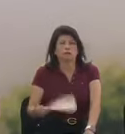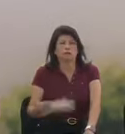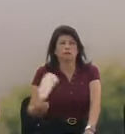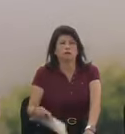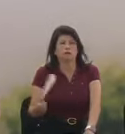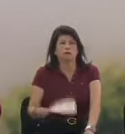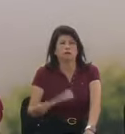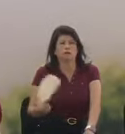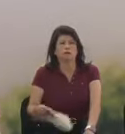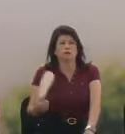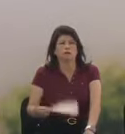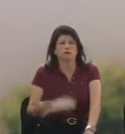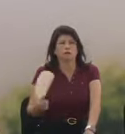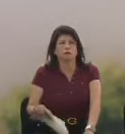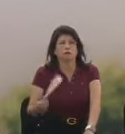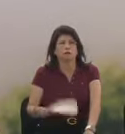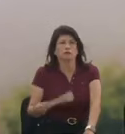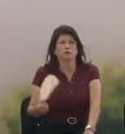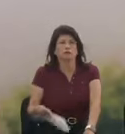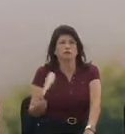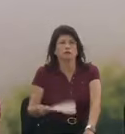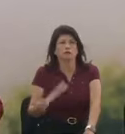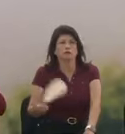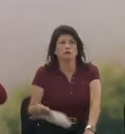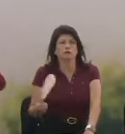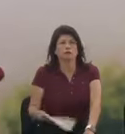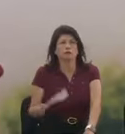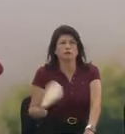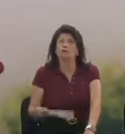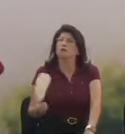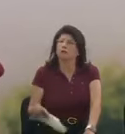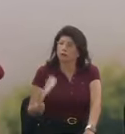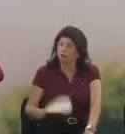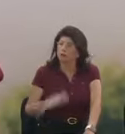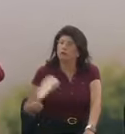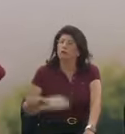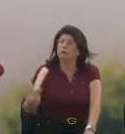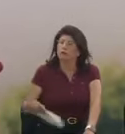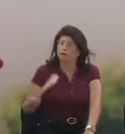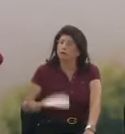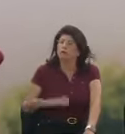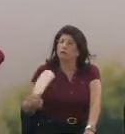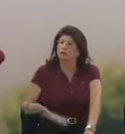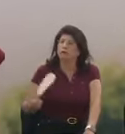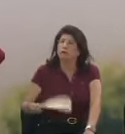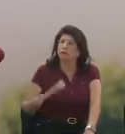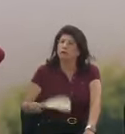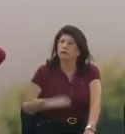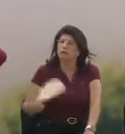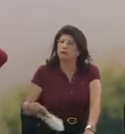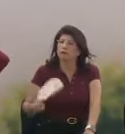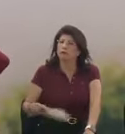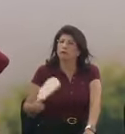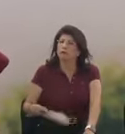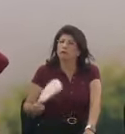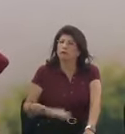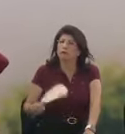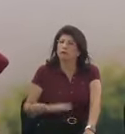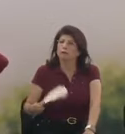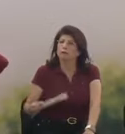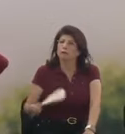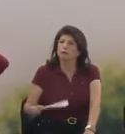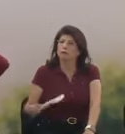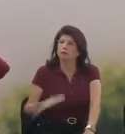país, ahora por primera vez seamos parte de la historia y tengamos la primera